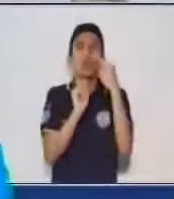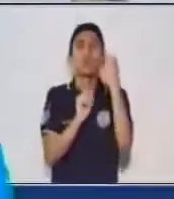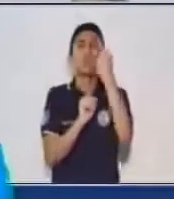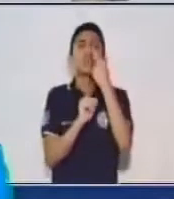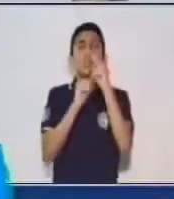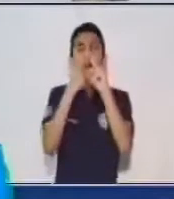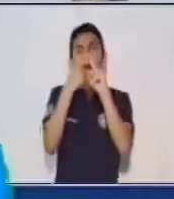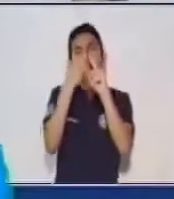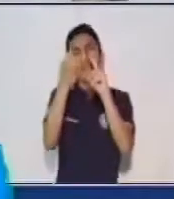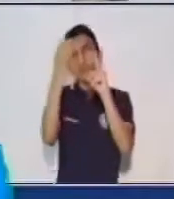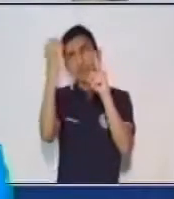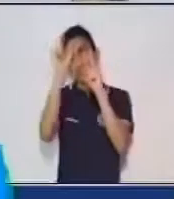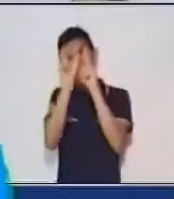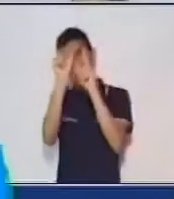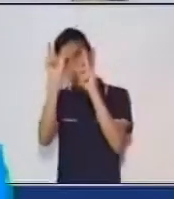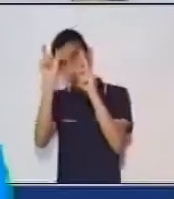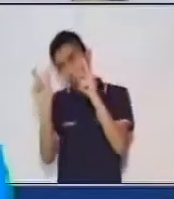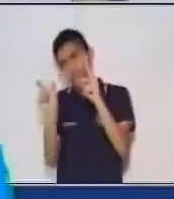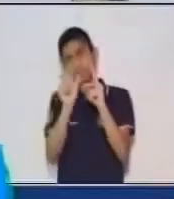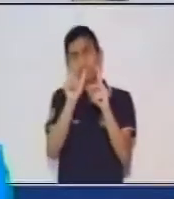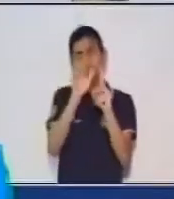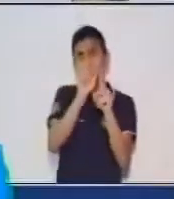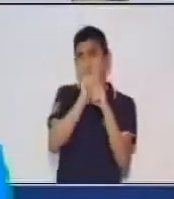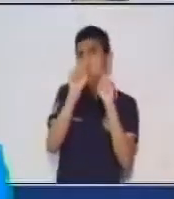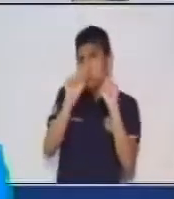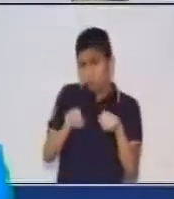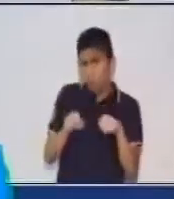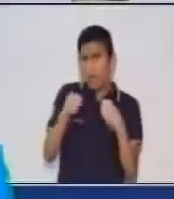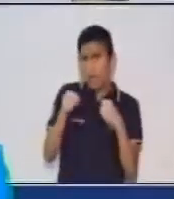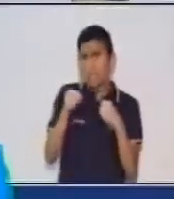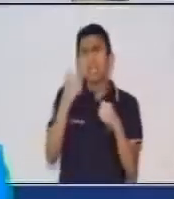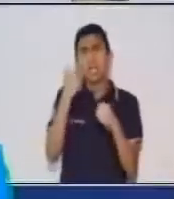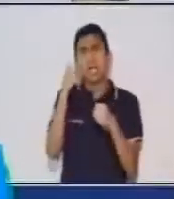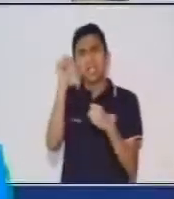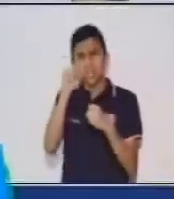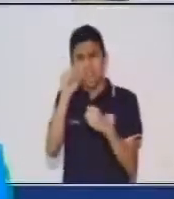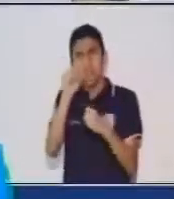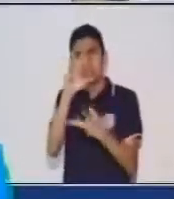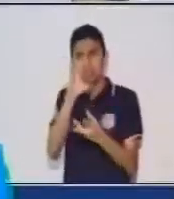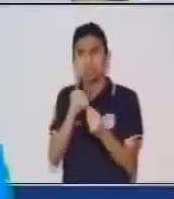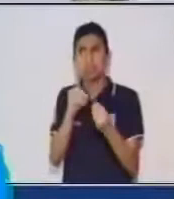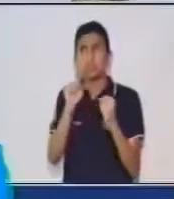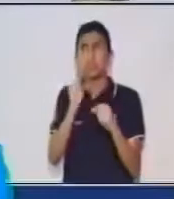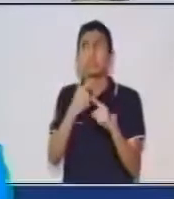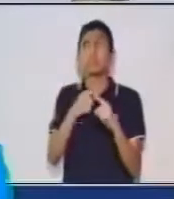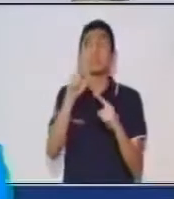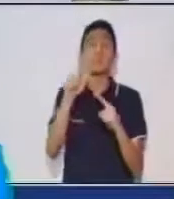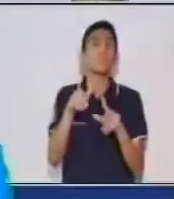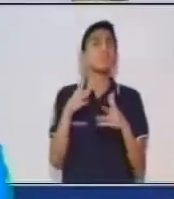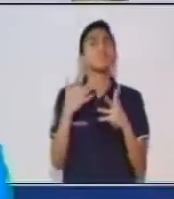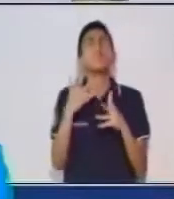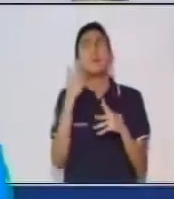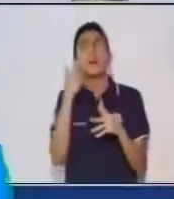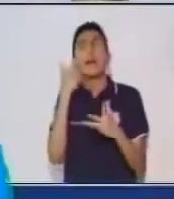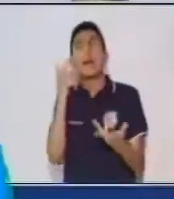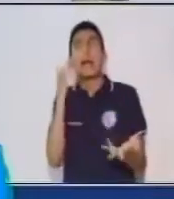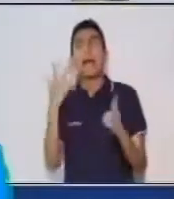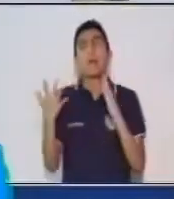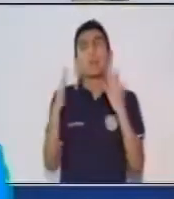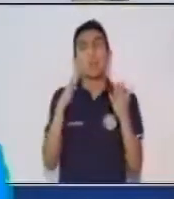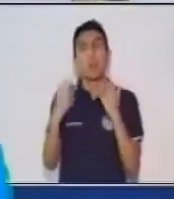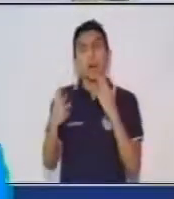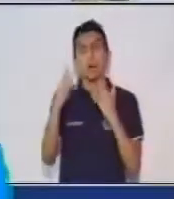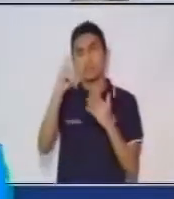piezas. Entonces, si es posible formar un rectángulo con todas esas piezas, Ahora vamos a calcular el área de